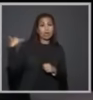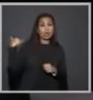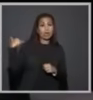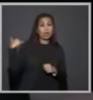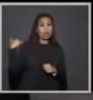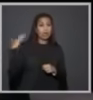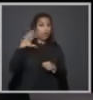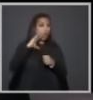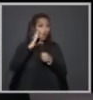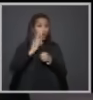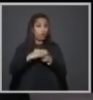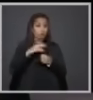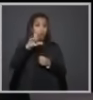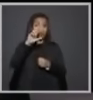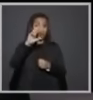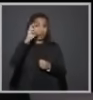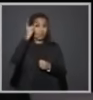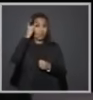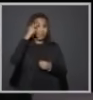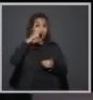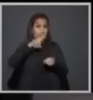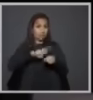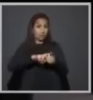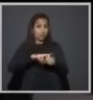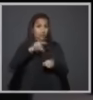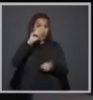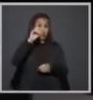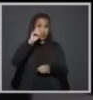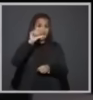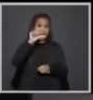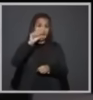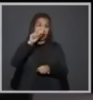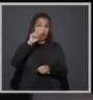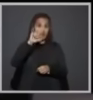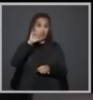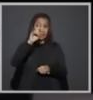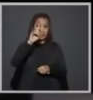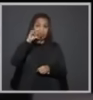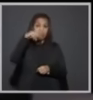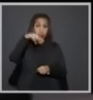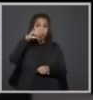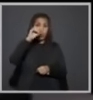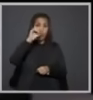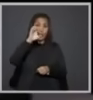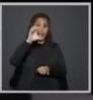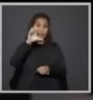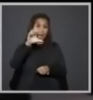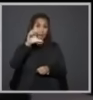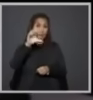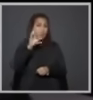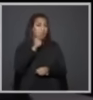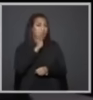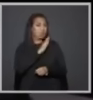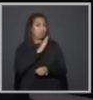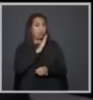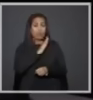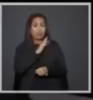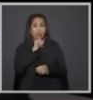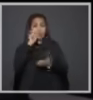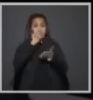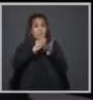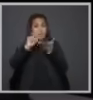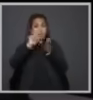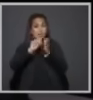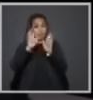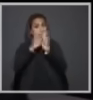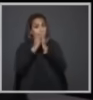aquí en el Tecnológico, David Noel, que escribió un libro que se los recomiendo,